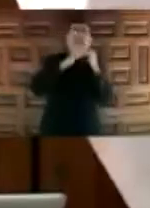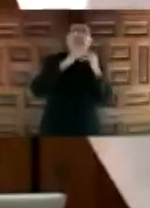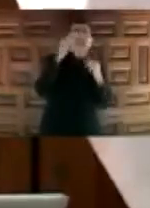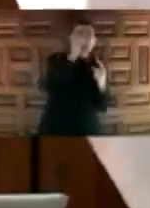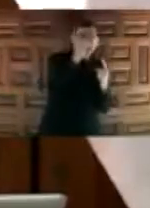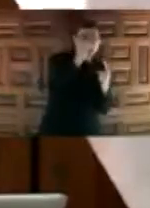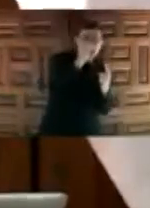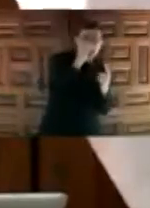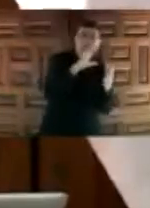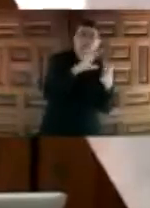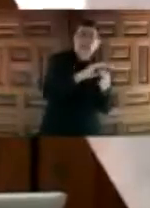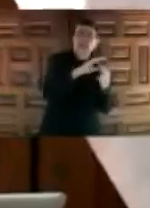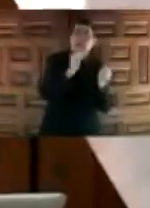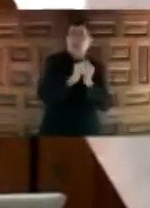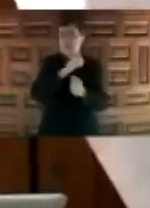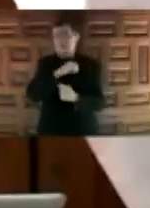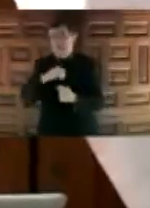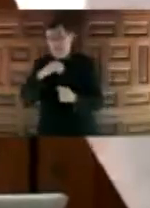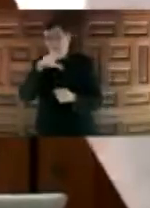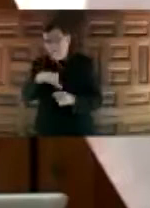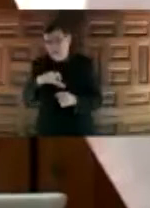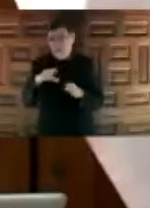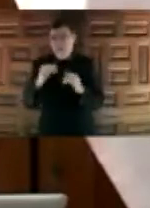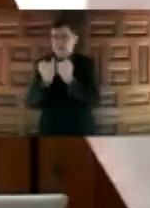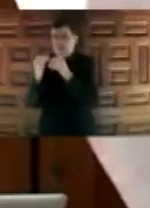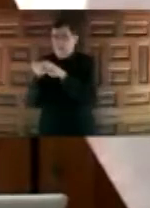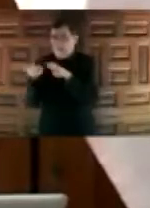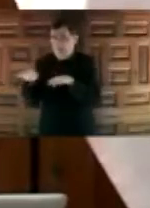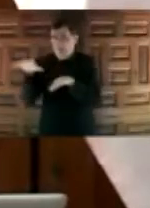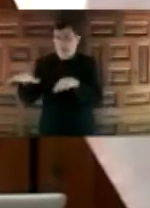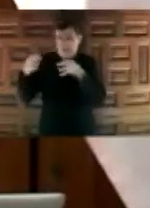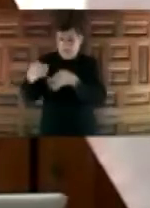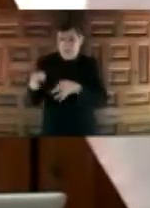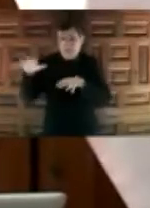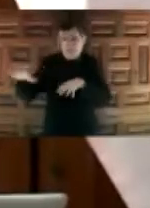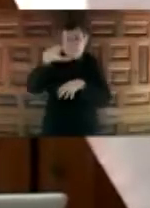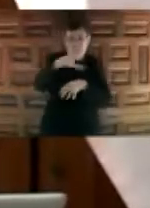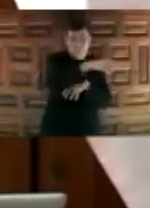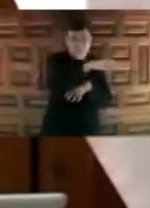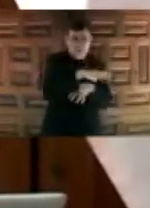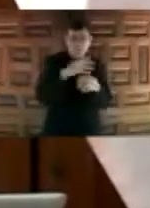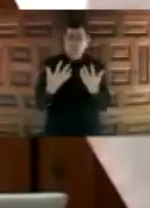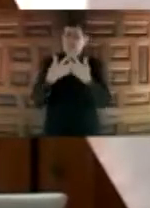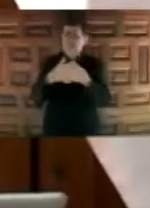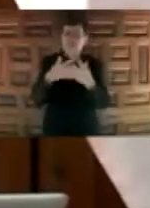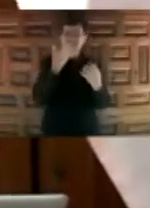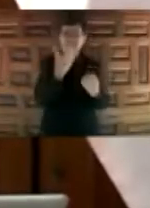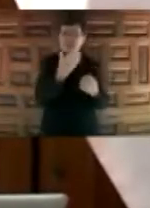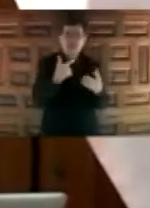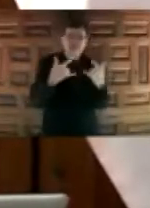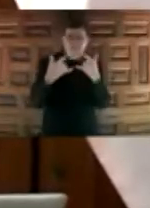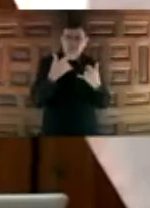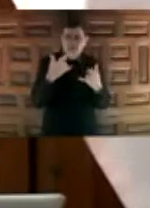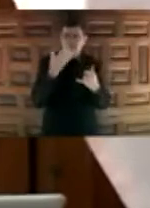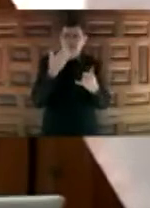gratuidad, obligatoriedad, gratuidad, equidad y calidad todavía nos demanda muchos, muchos esfuerzos.